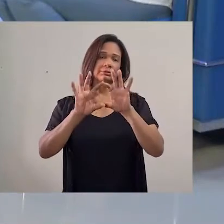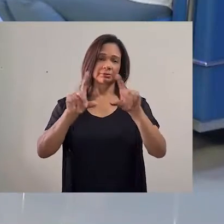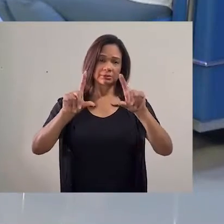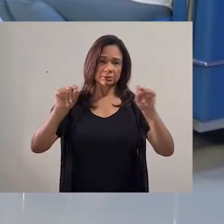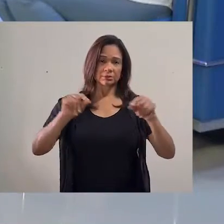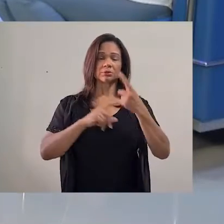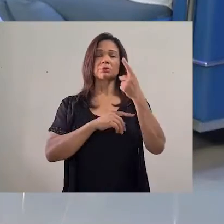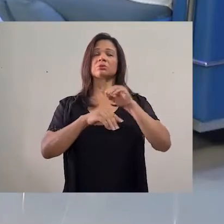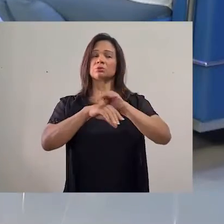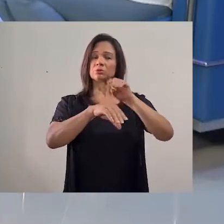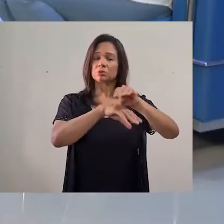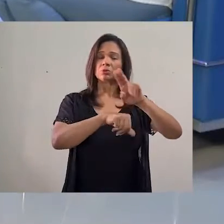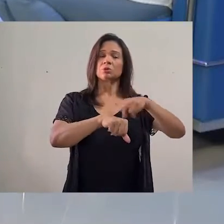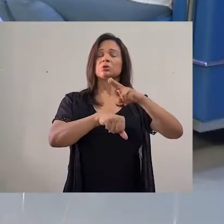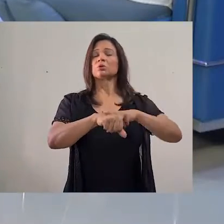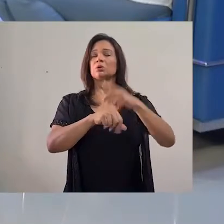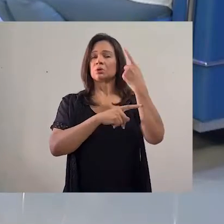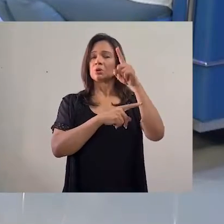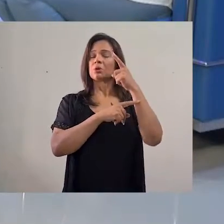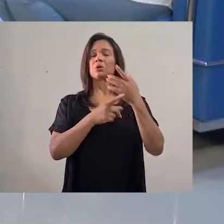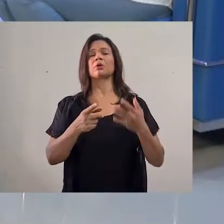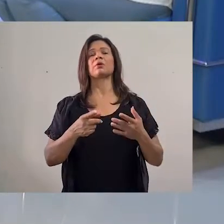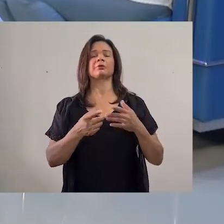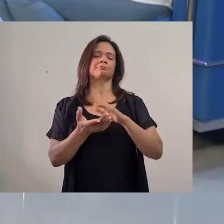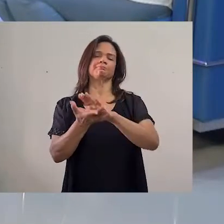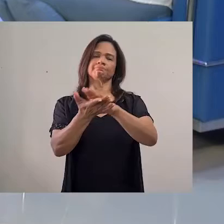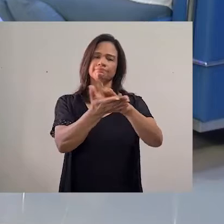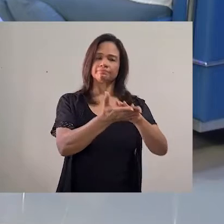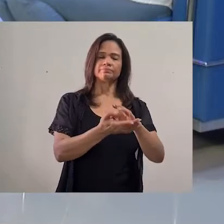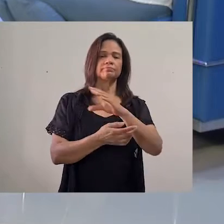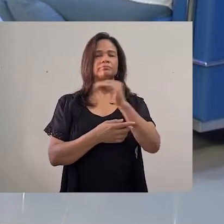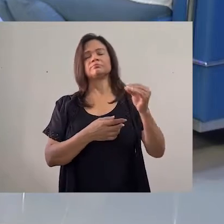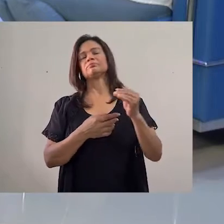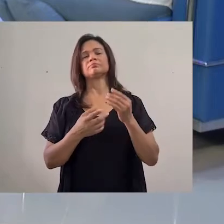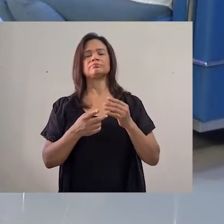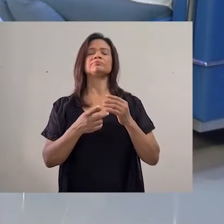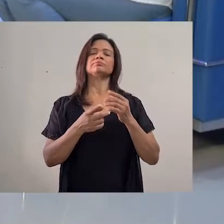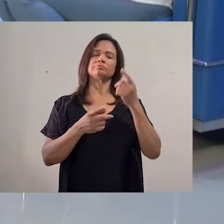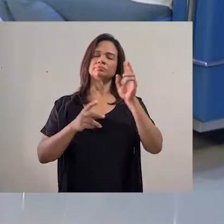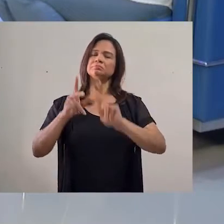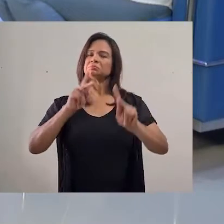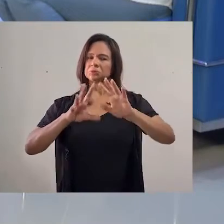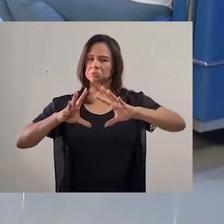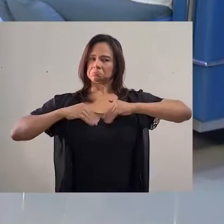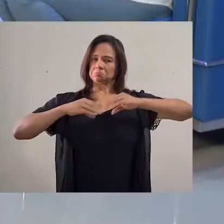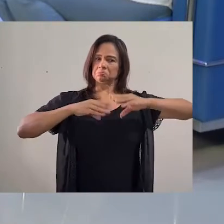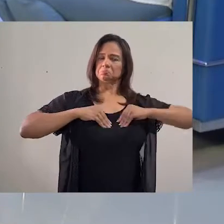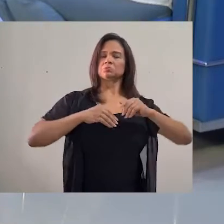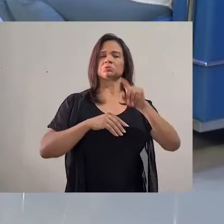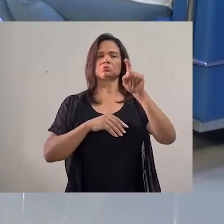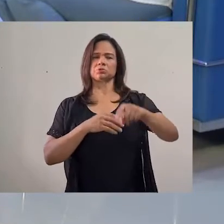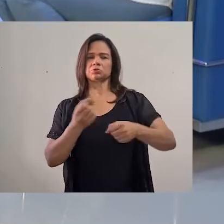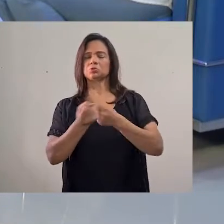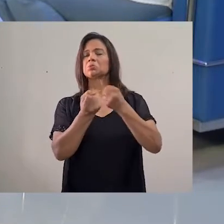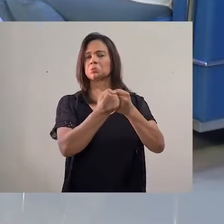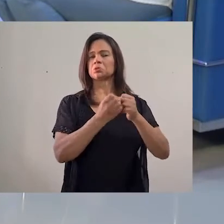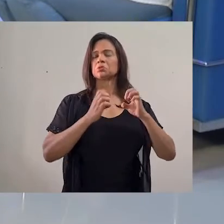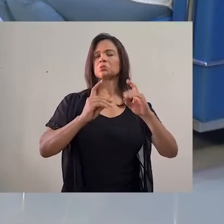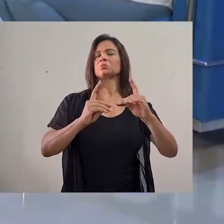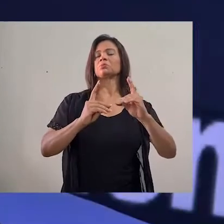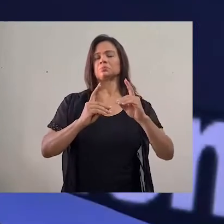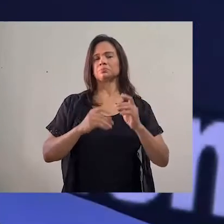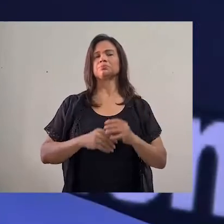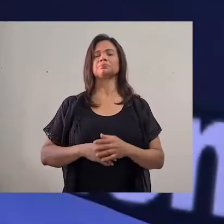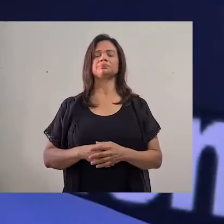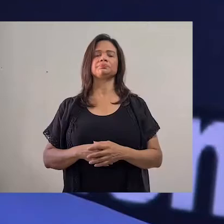con unas cápsulas de sensibilización a nivel nacional y sobre todo ese reconocimiento a esa aceptación de esa persona que requiere ese